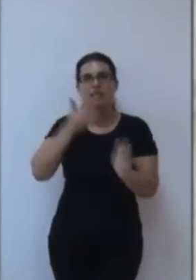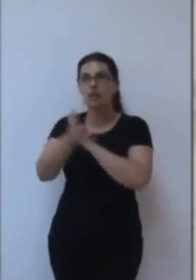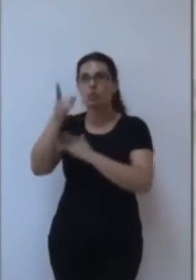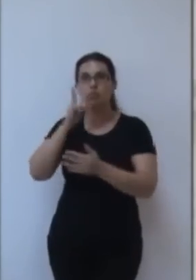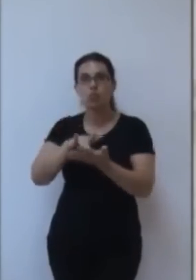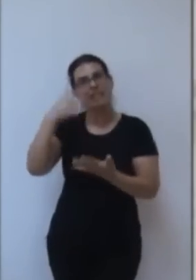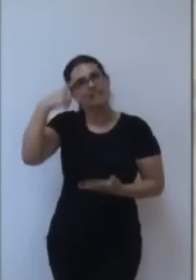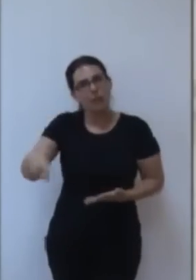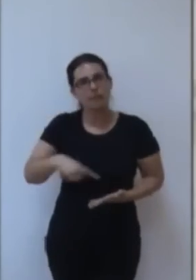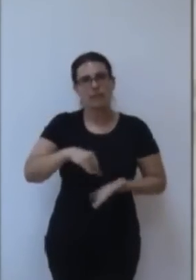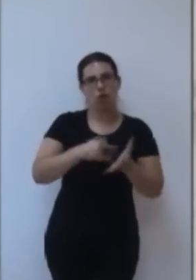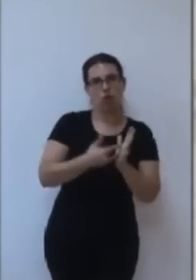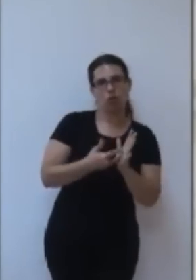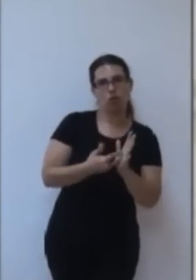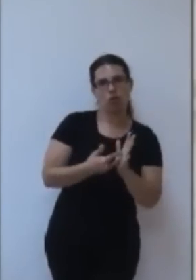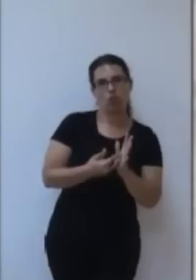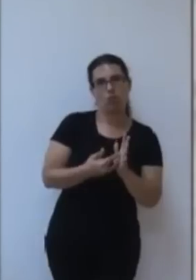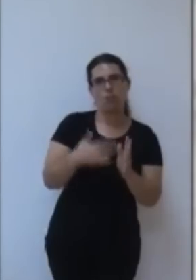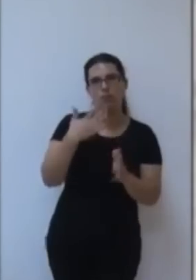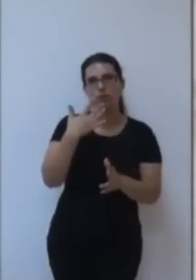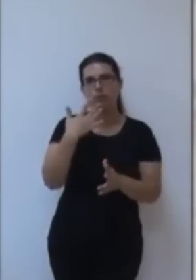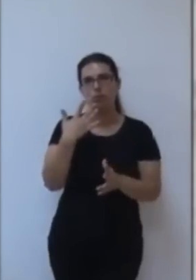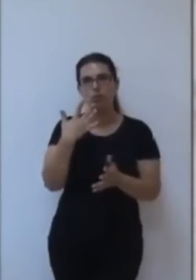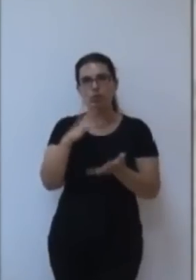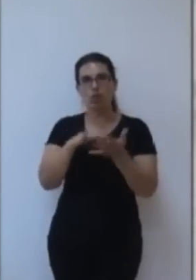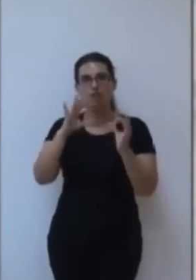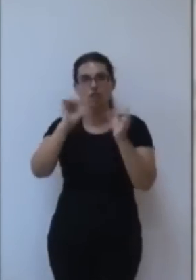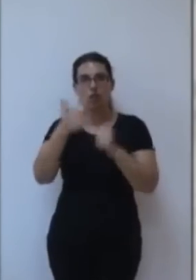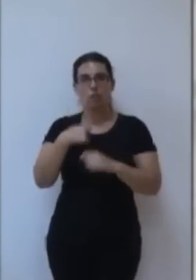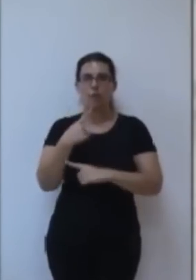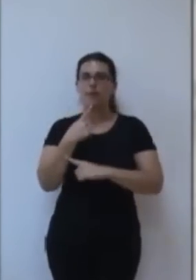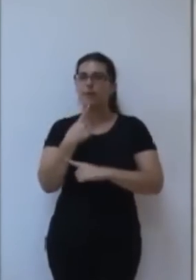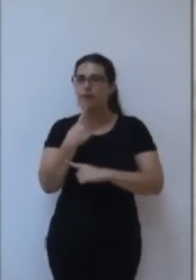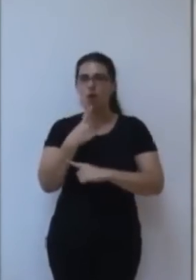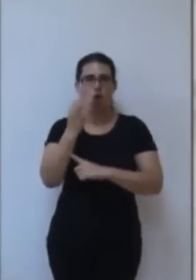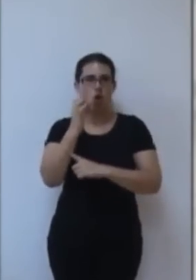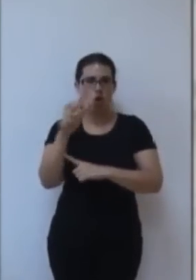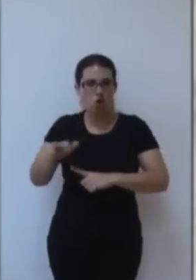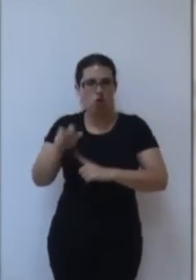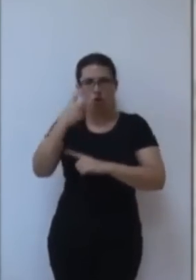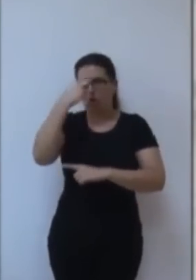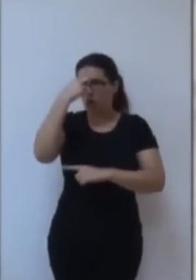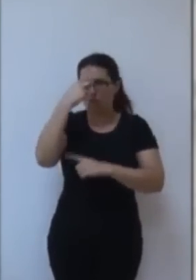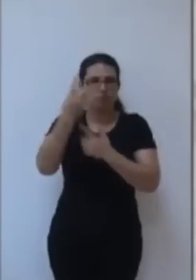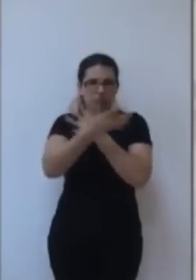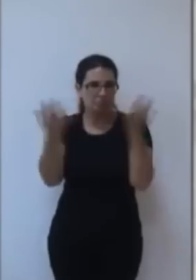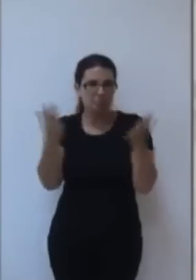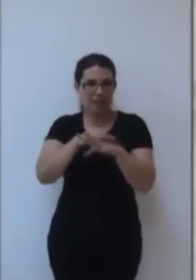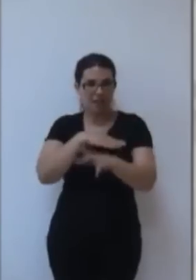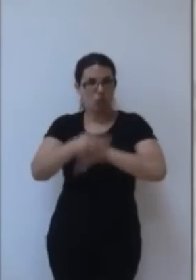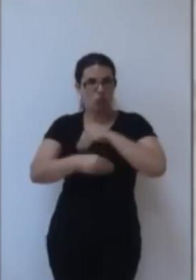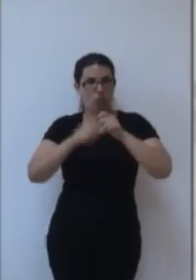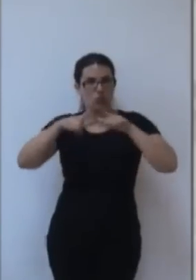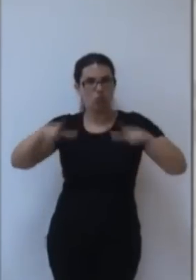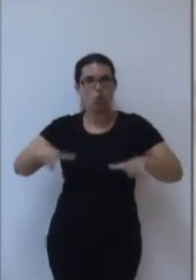tecnológica, pero luego el pulsador, pues a lo mejor tenemos que tener otras alianzas, en este caso no sé si sería el CIAPAT o con quién, ¿no? Para poder